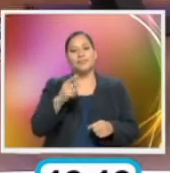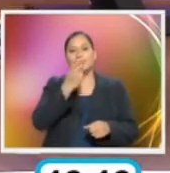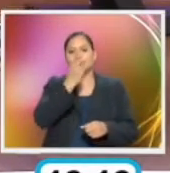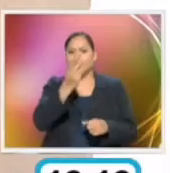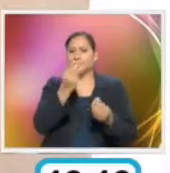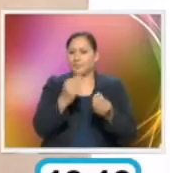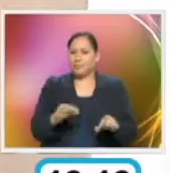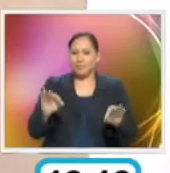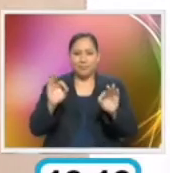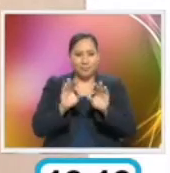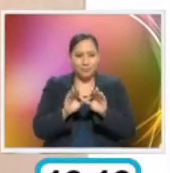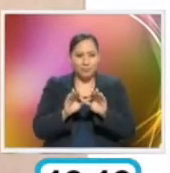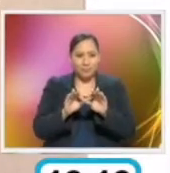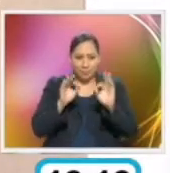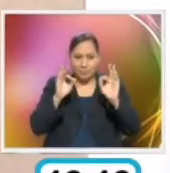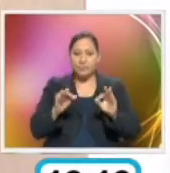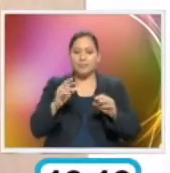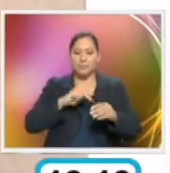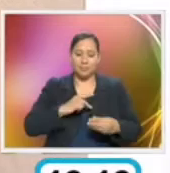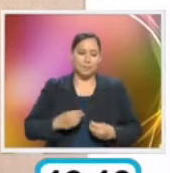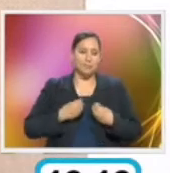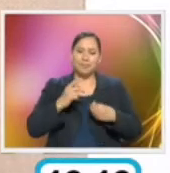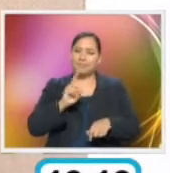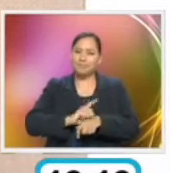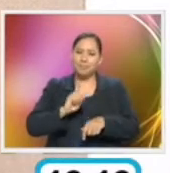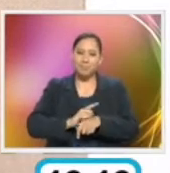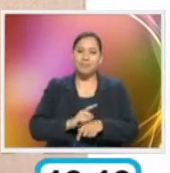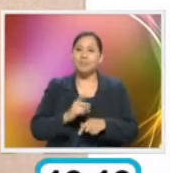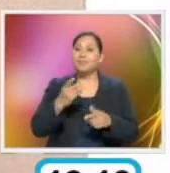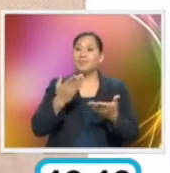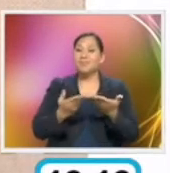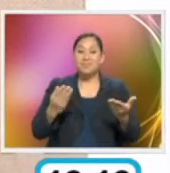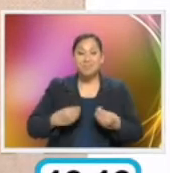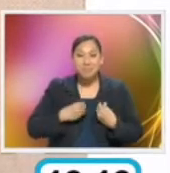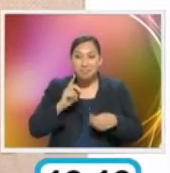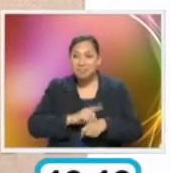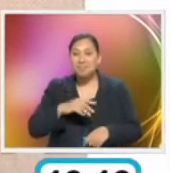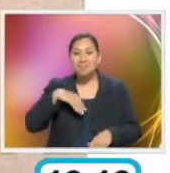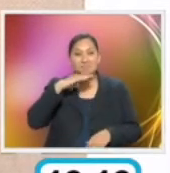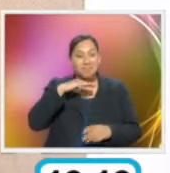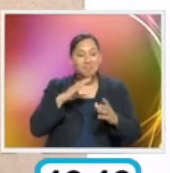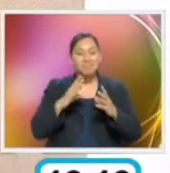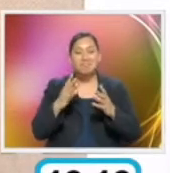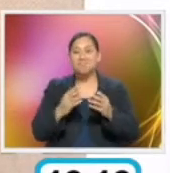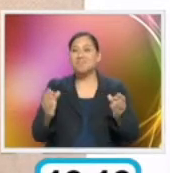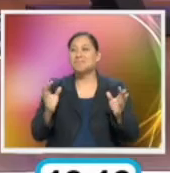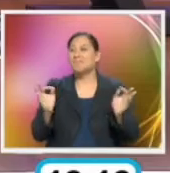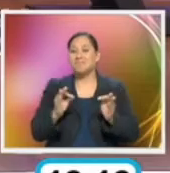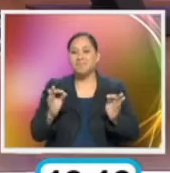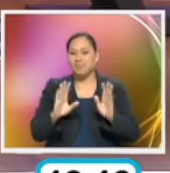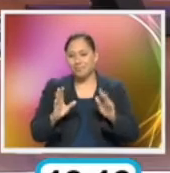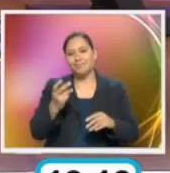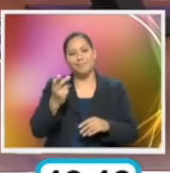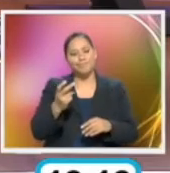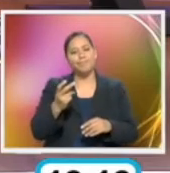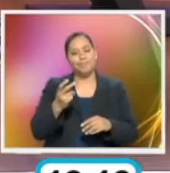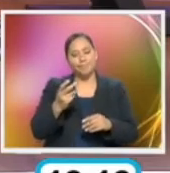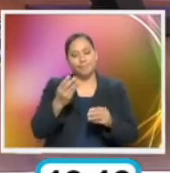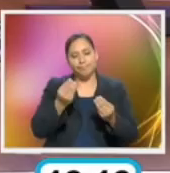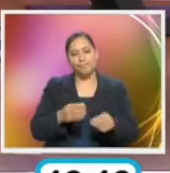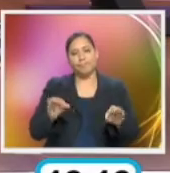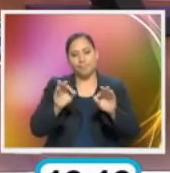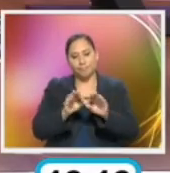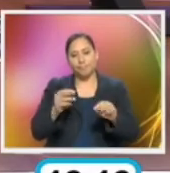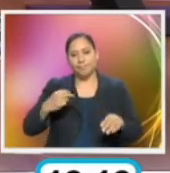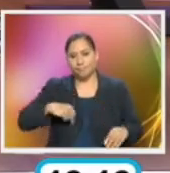relevancia e importancia de nuevo a la vida cotidiana. Le hemos perdido importancia a la vida cotidiana y yo creo que eso es lo más significativo